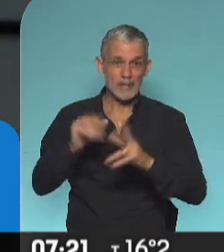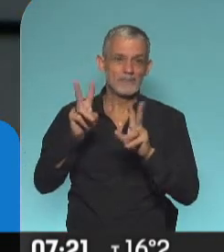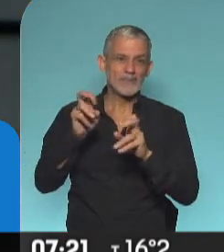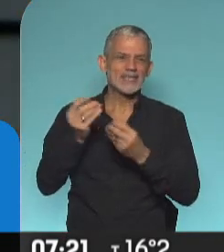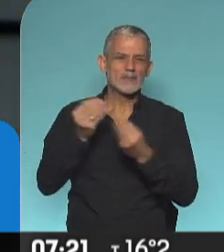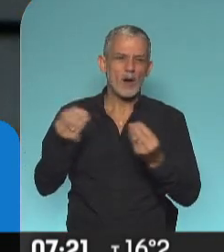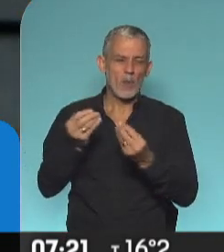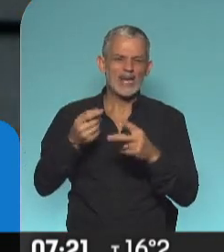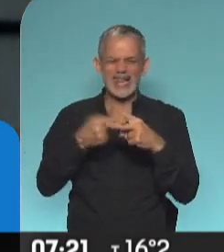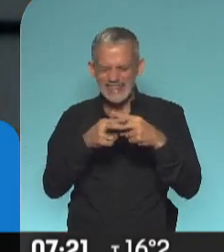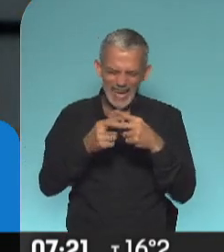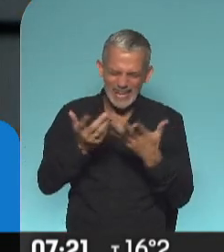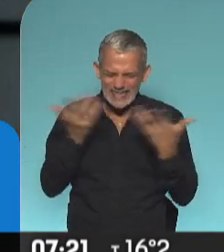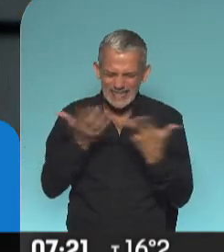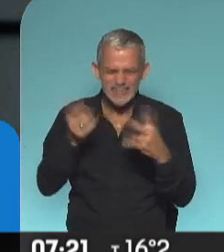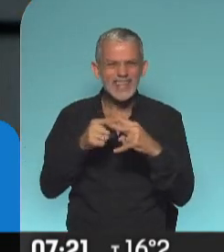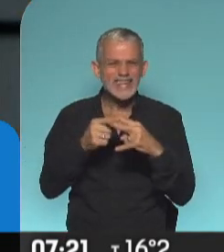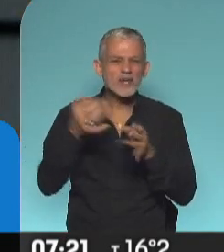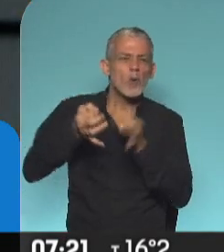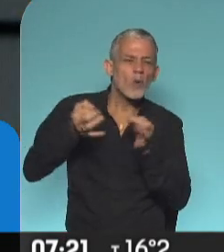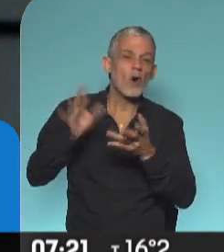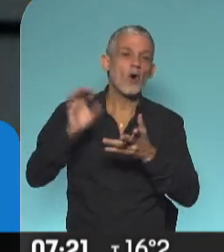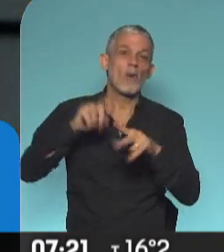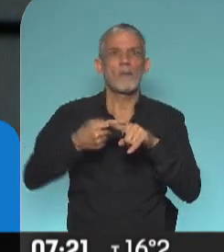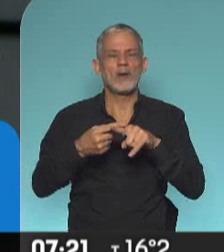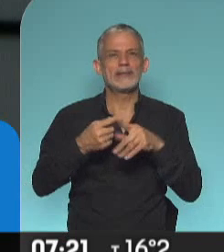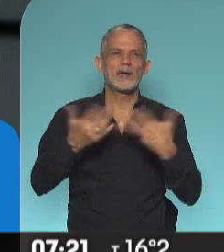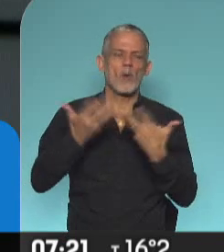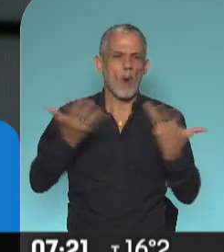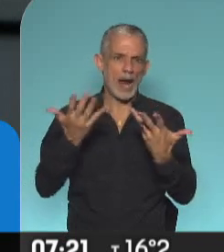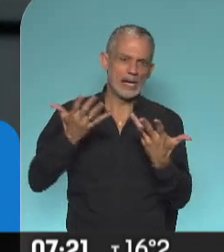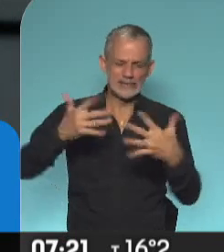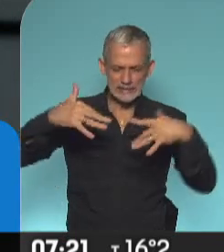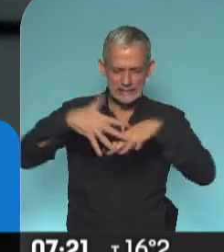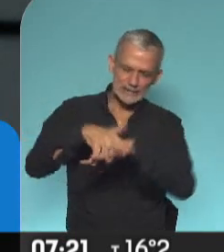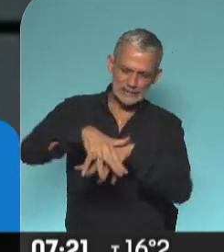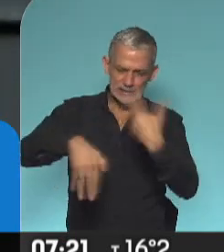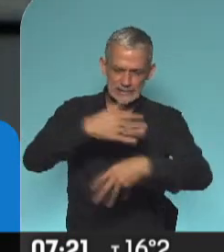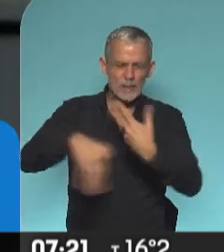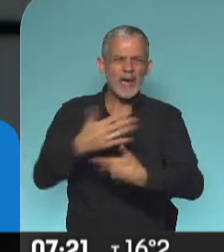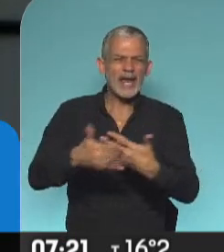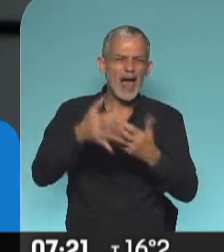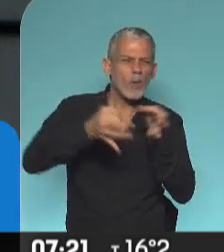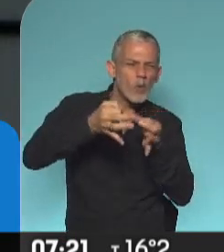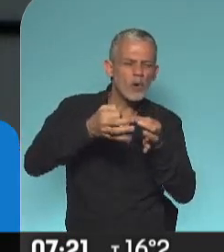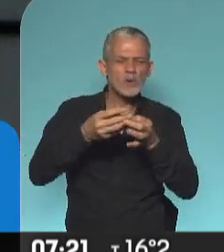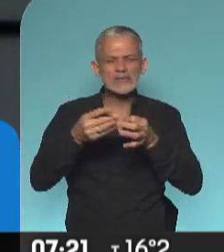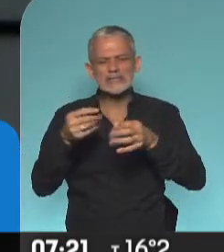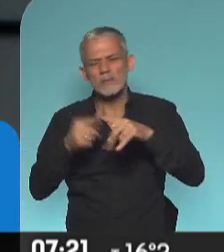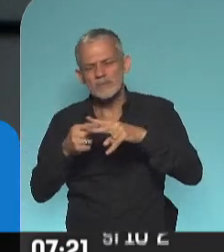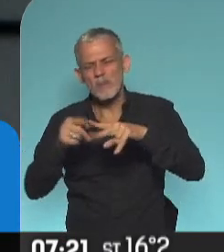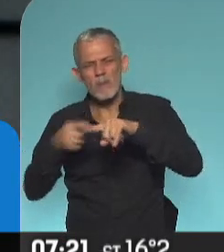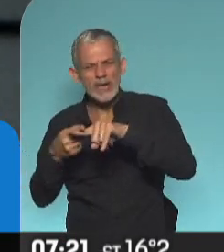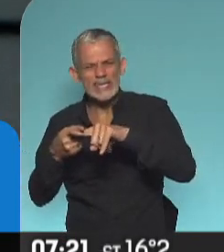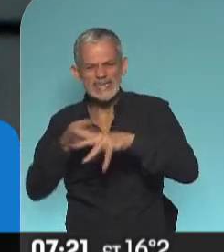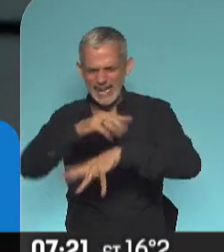si la cuestión es técnica, si es técnica jurídica o si es política, o si se mezclan precisamente en este tema cuestiones